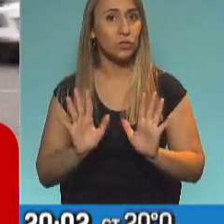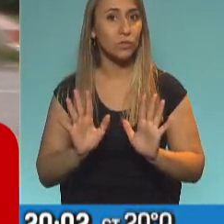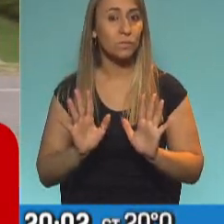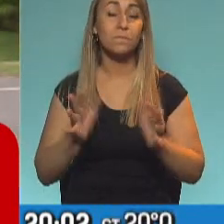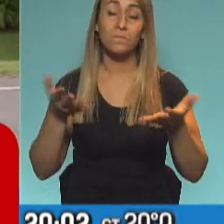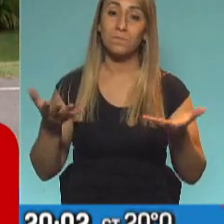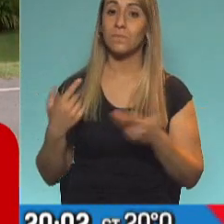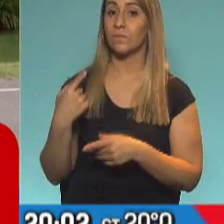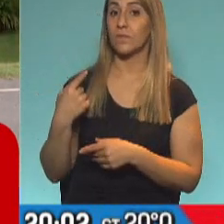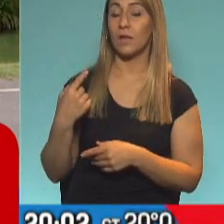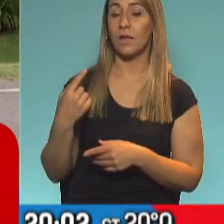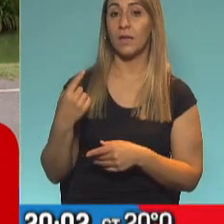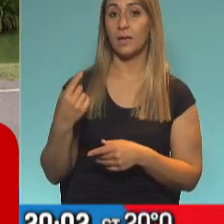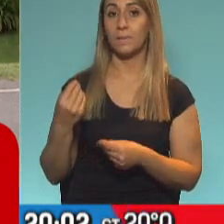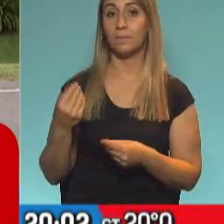nuestro compañero